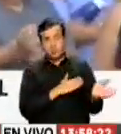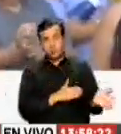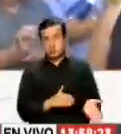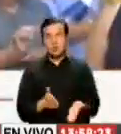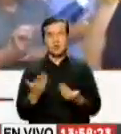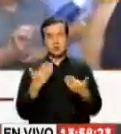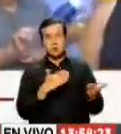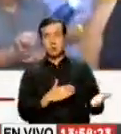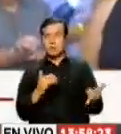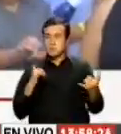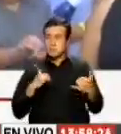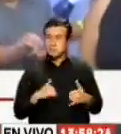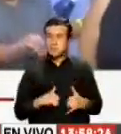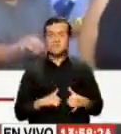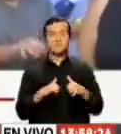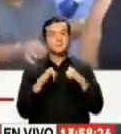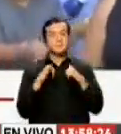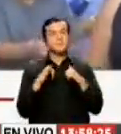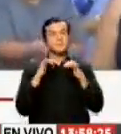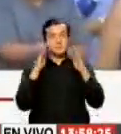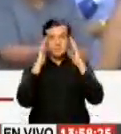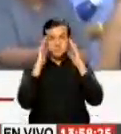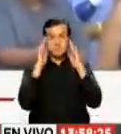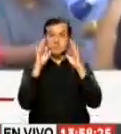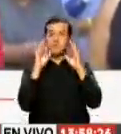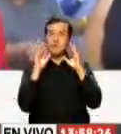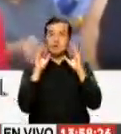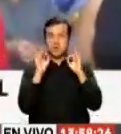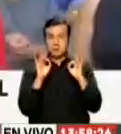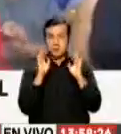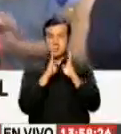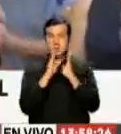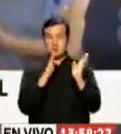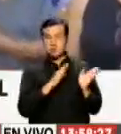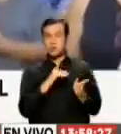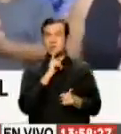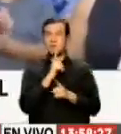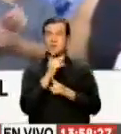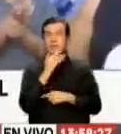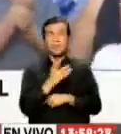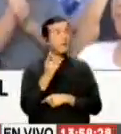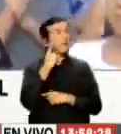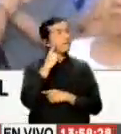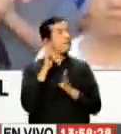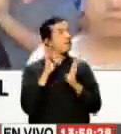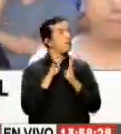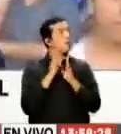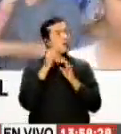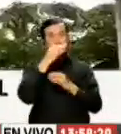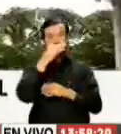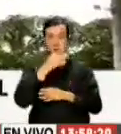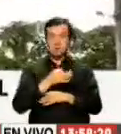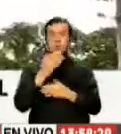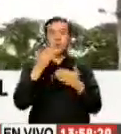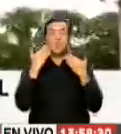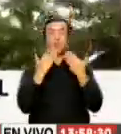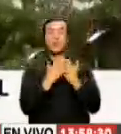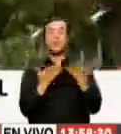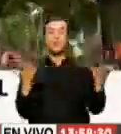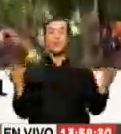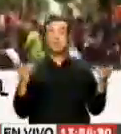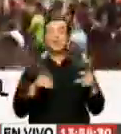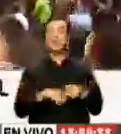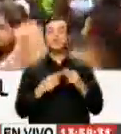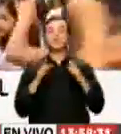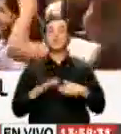prestos es a seguir dando espectáculos de esta naturaleza que se convierten en actos oficiales de Guayaquil. El recorrido